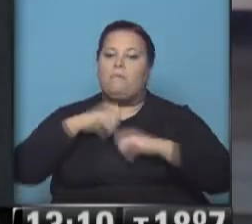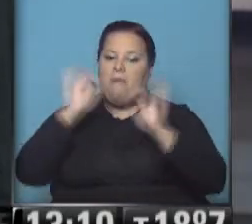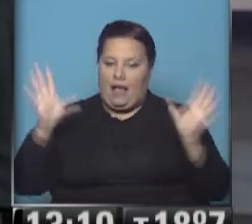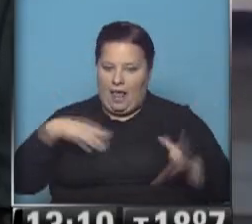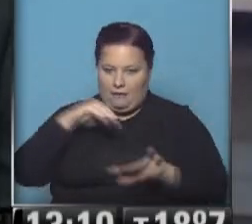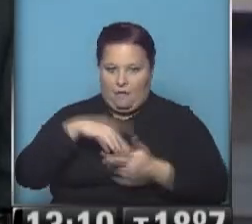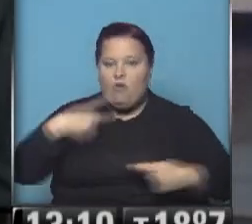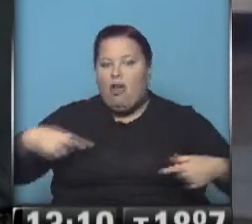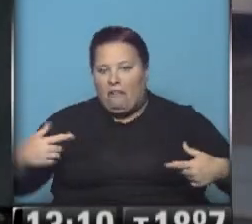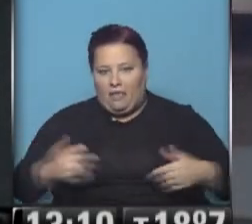ante cualquier novedad